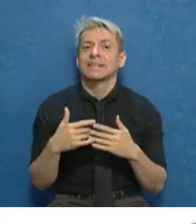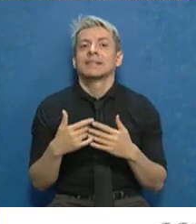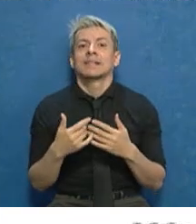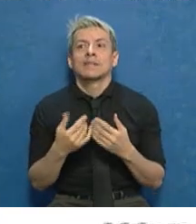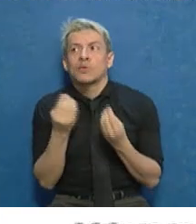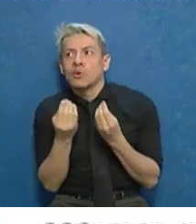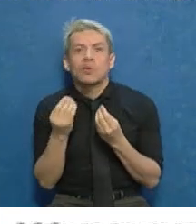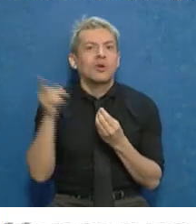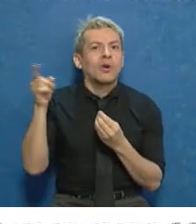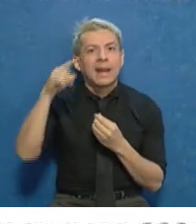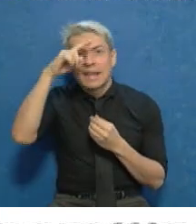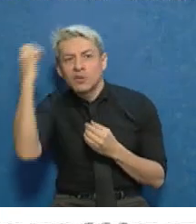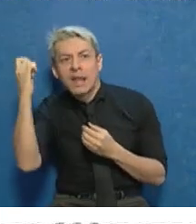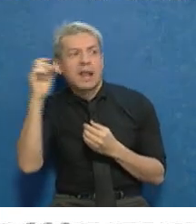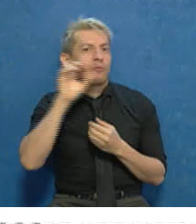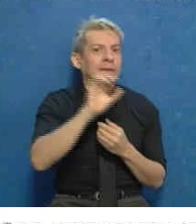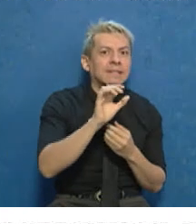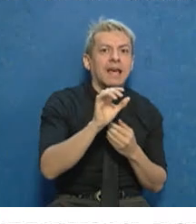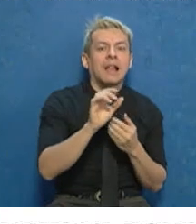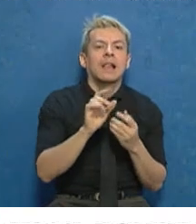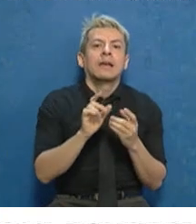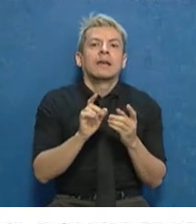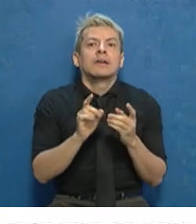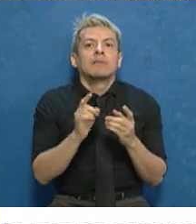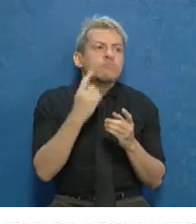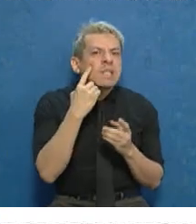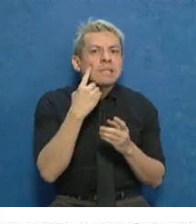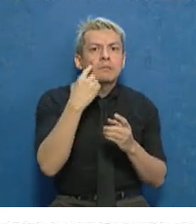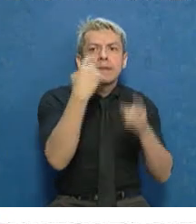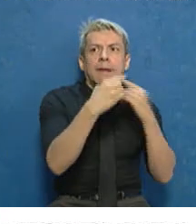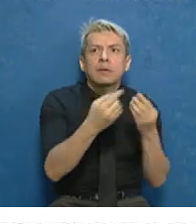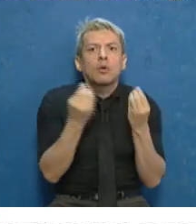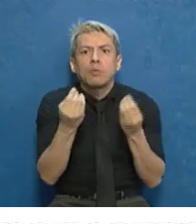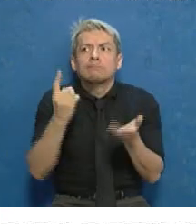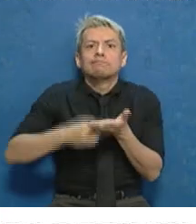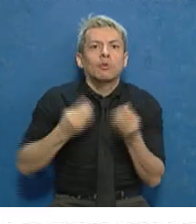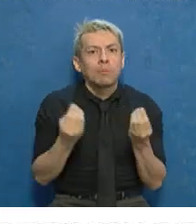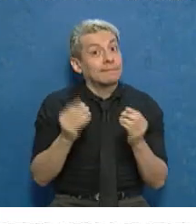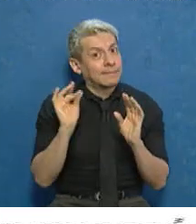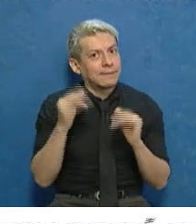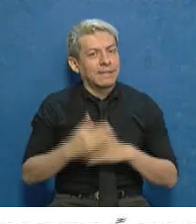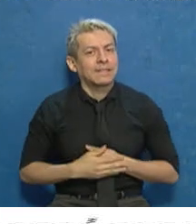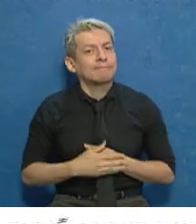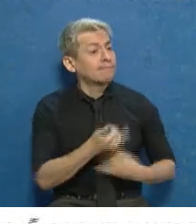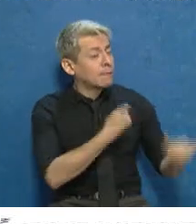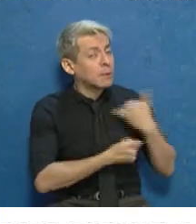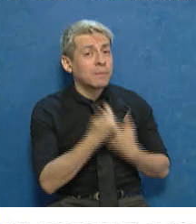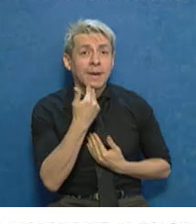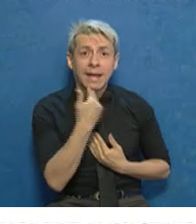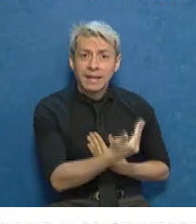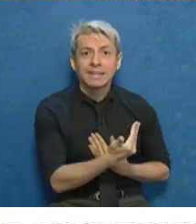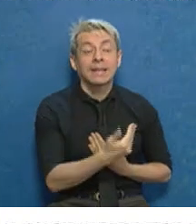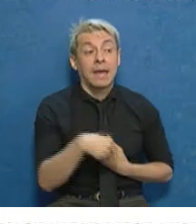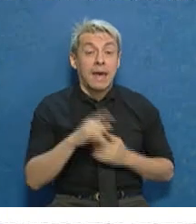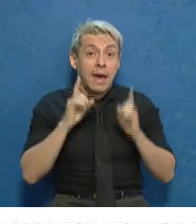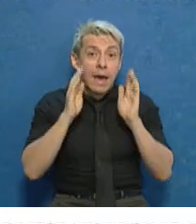a nivel nacional, a nivel provincial y tampoco en cada una de las jurisdicciones. Así que te agradecemos muchísimo esta información y estaremos atentos a